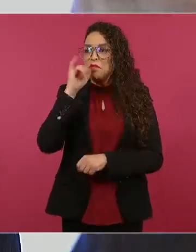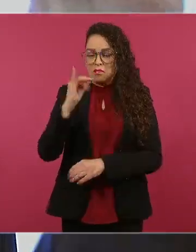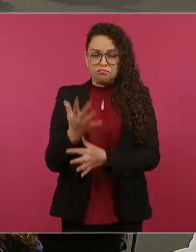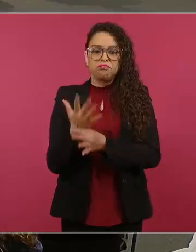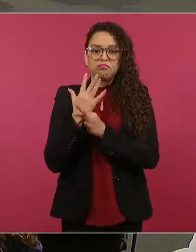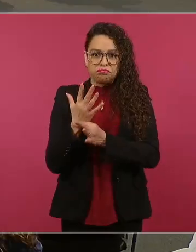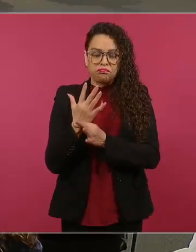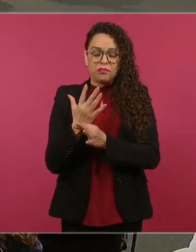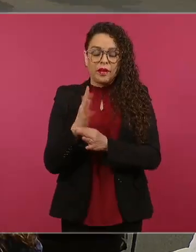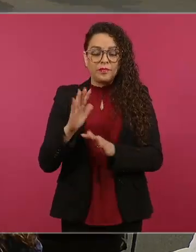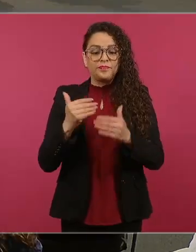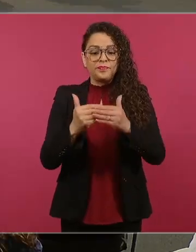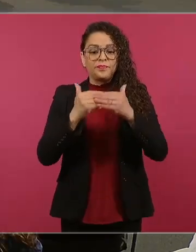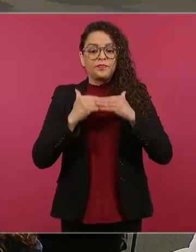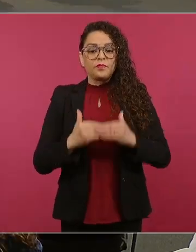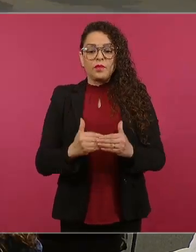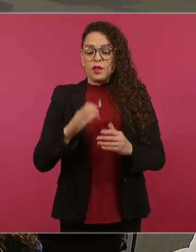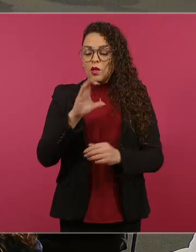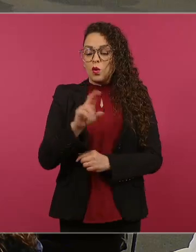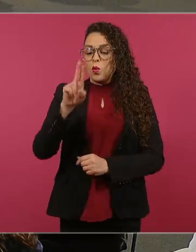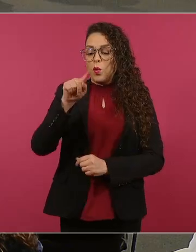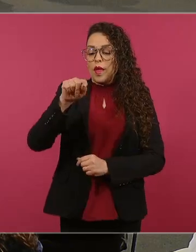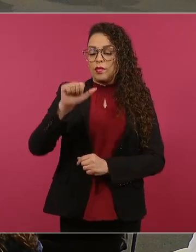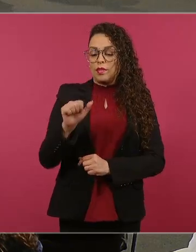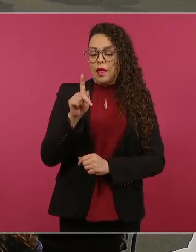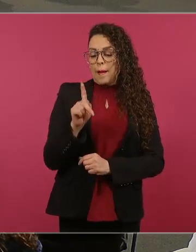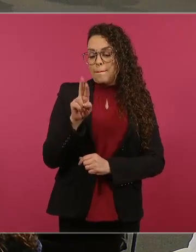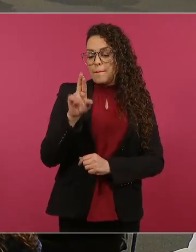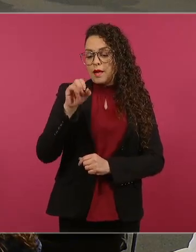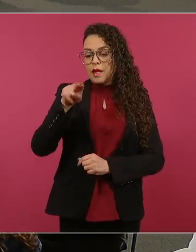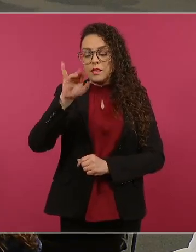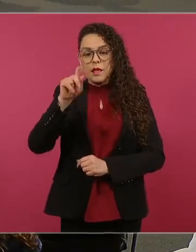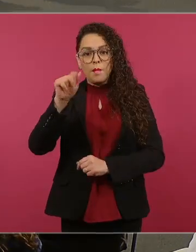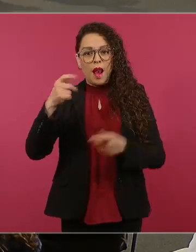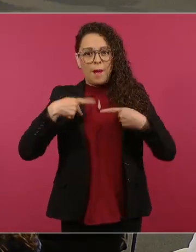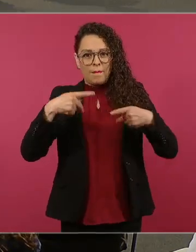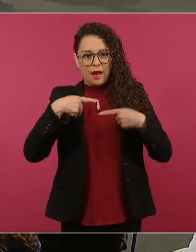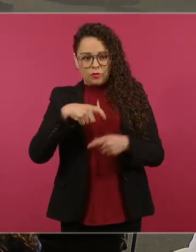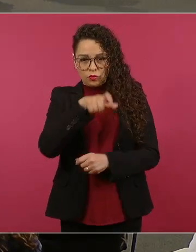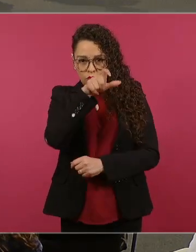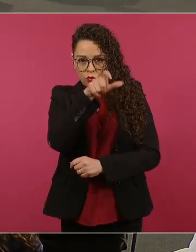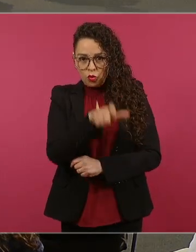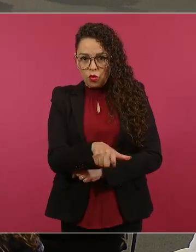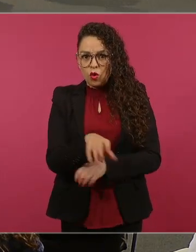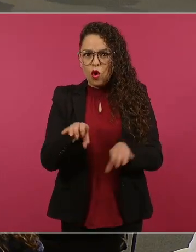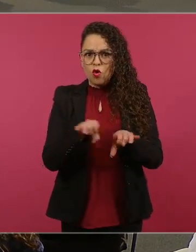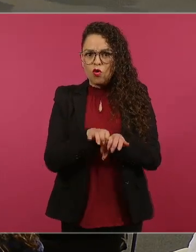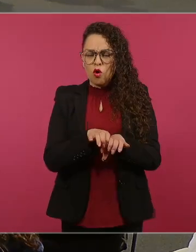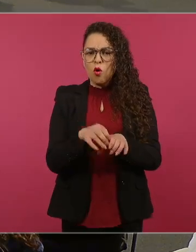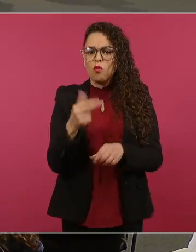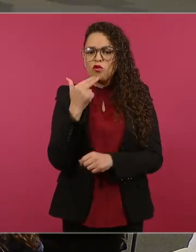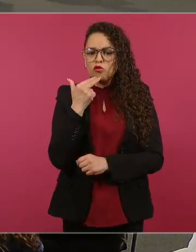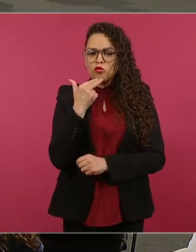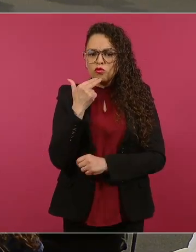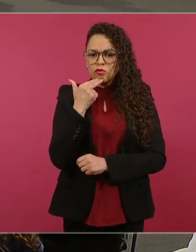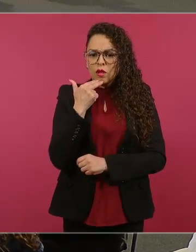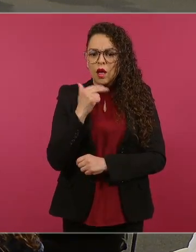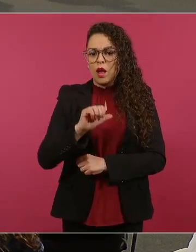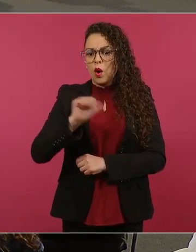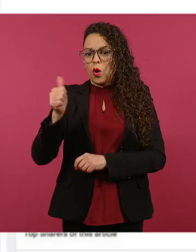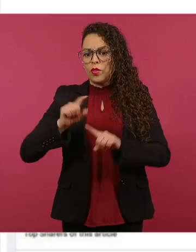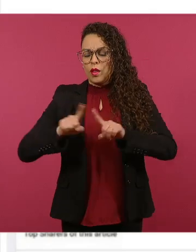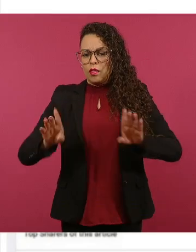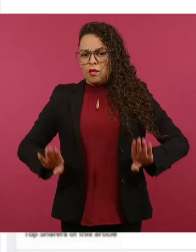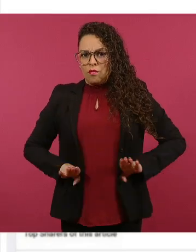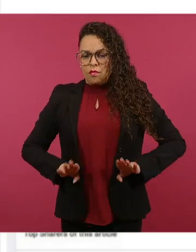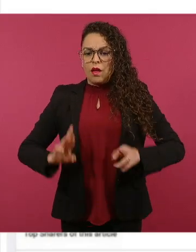de cómo funcionan las cuentas principales y cómo son replicadas de forma masiva por bots y troll centers.